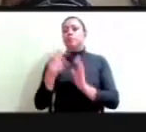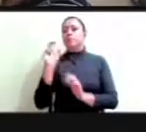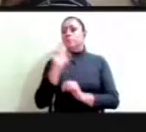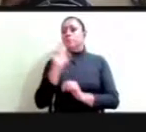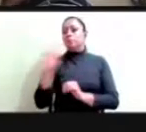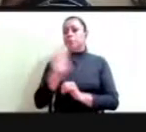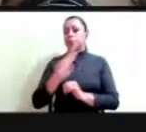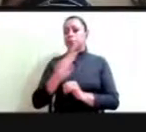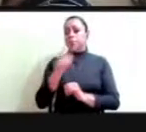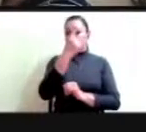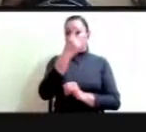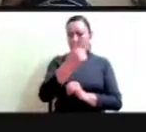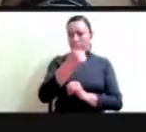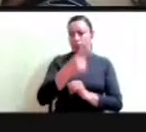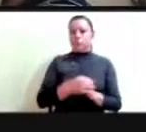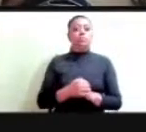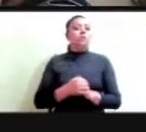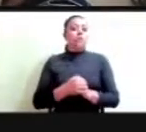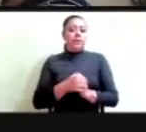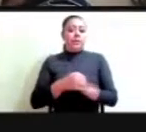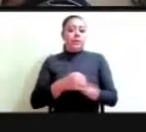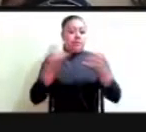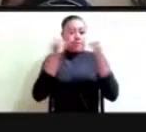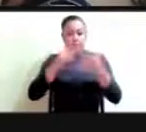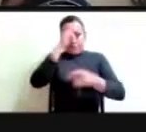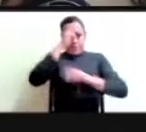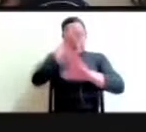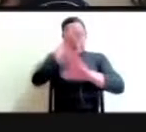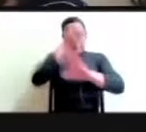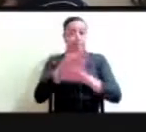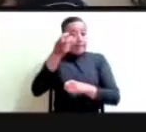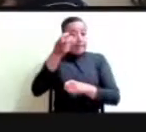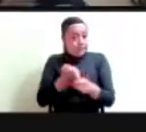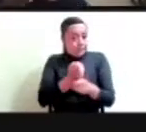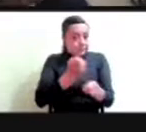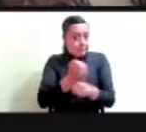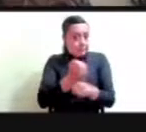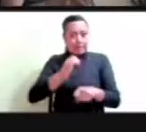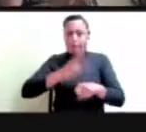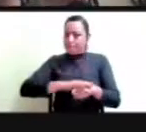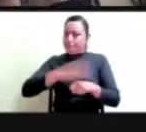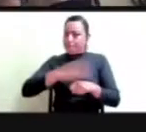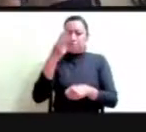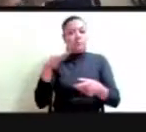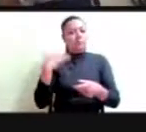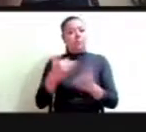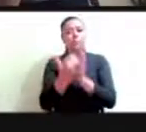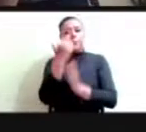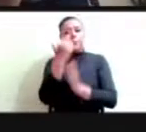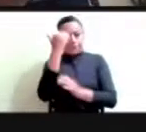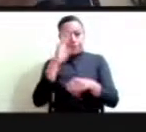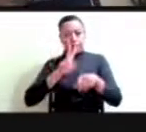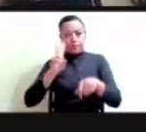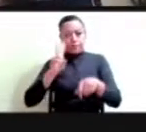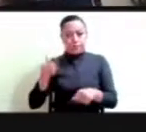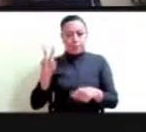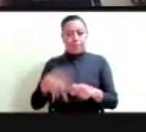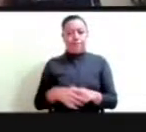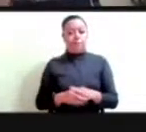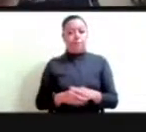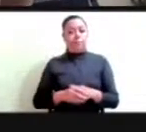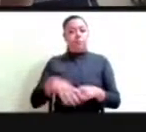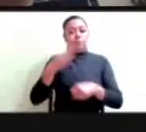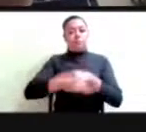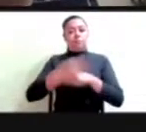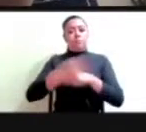México, siendo esta la entidad que encabeza la lista de concurrencia respecto al delito en comento, mientras que Nuevo León y